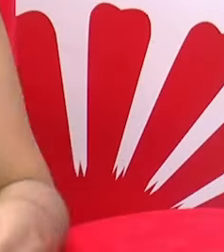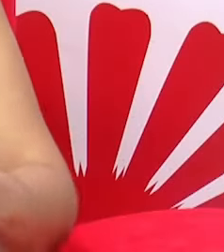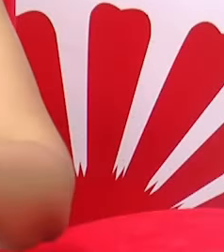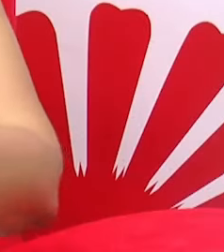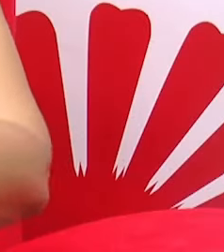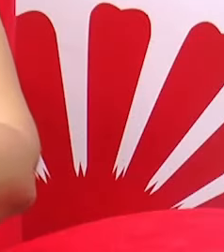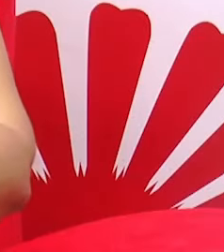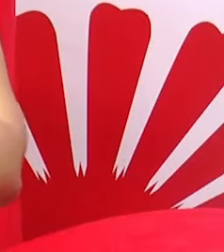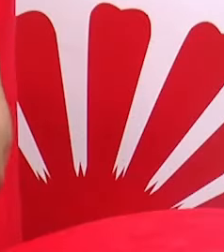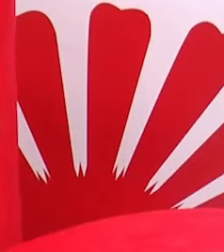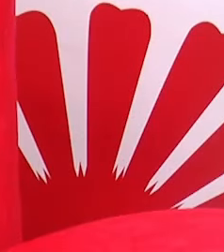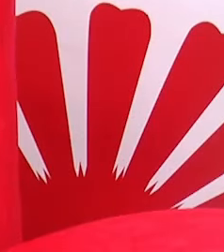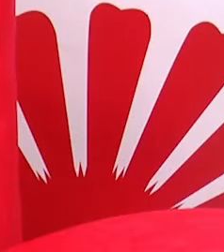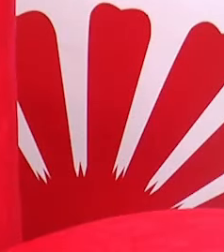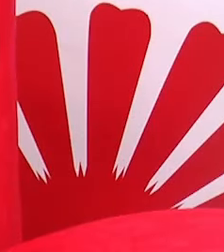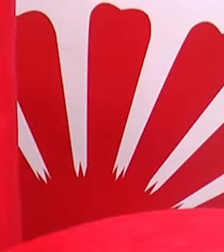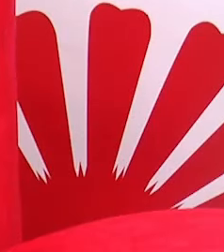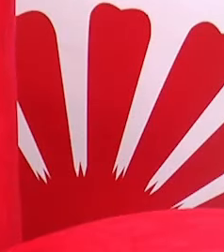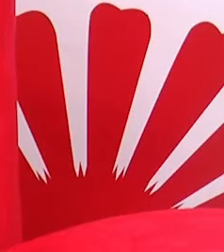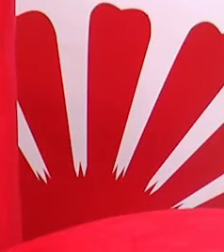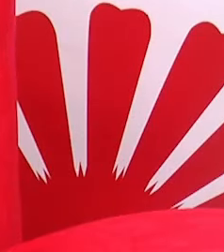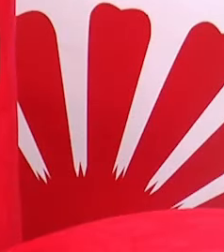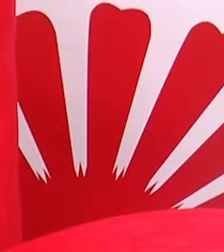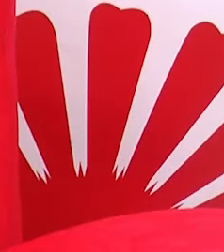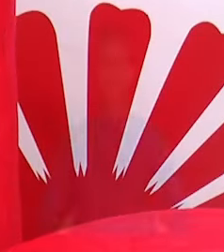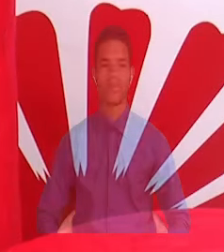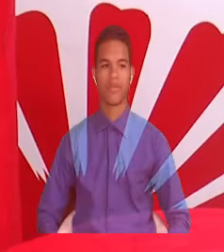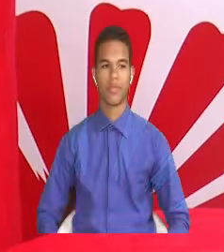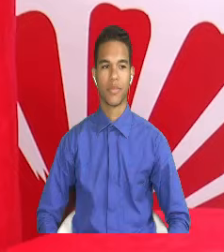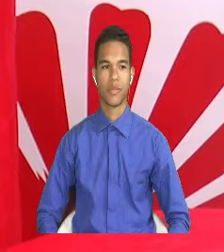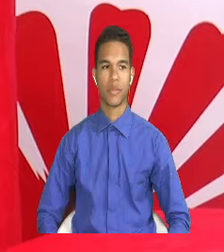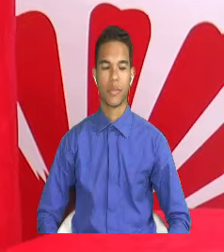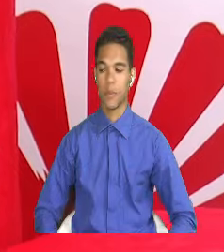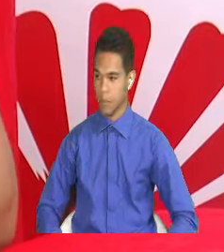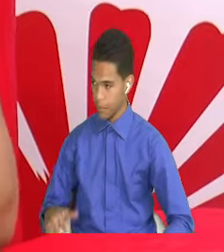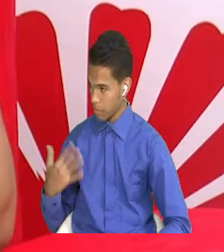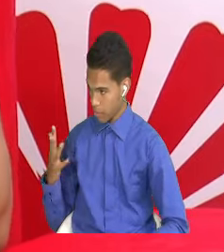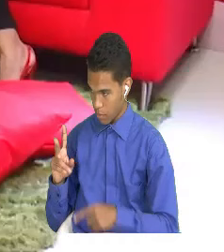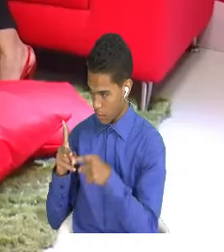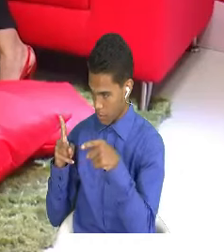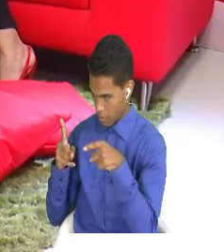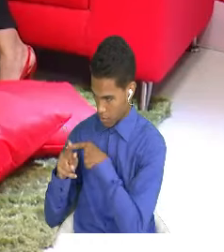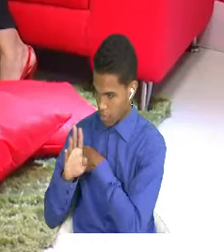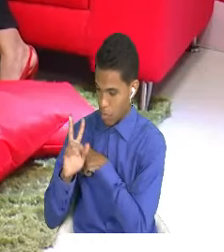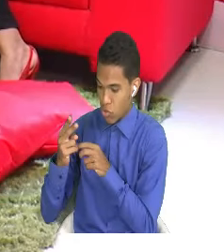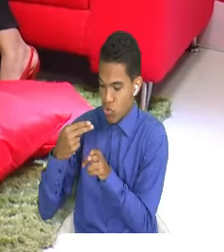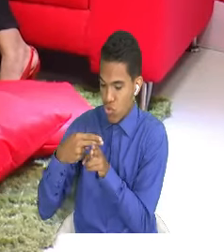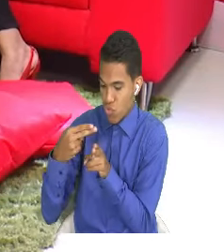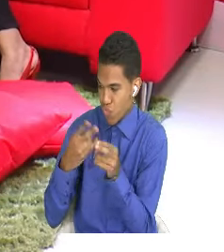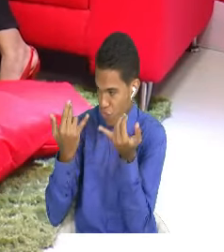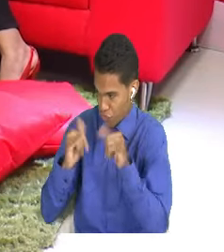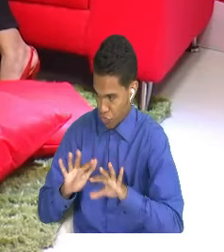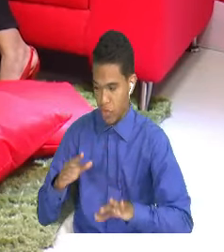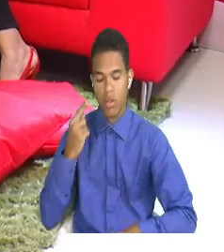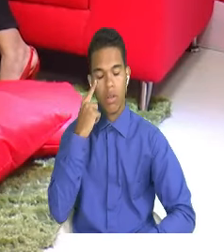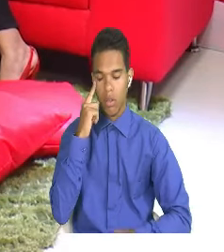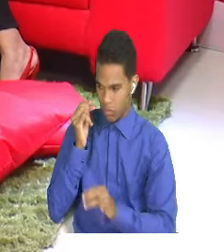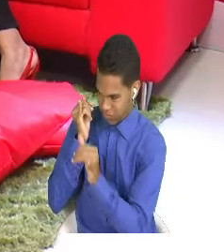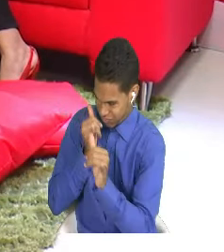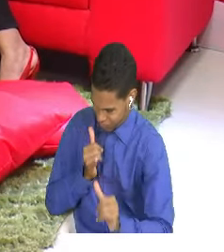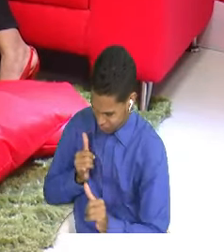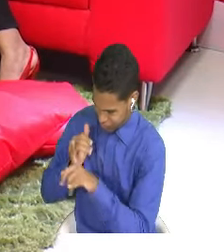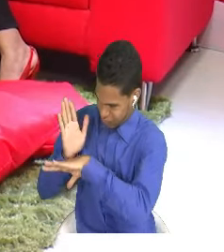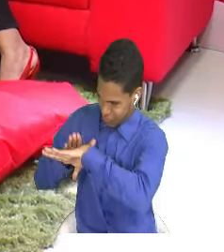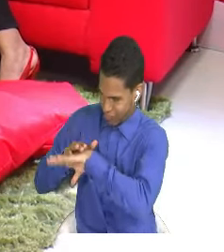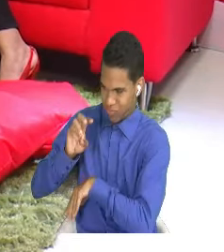Bueno, y entramos en nuestra recta final aquí en casa. Bueno, ingeniero Mario, hagámosle la invitación a la comunidad en Barranca Bermeja para